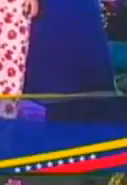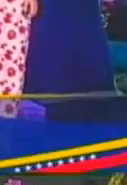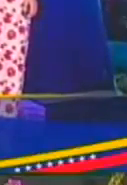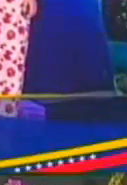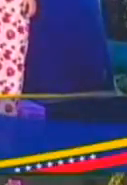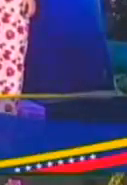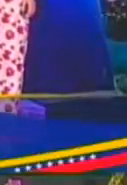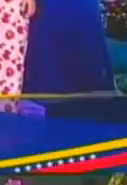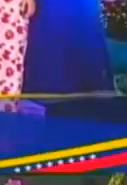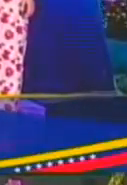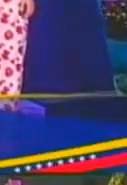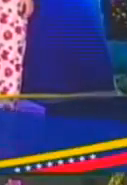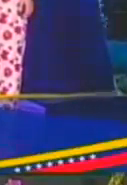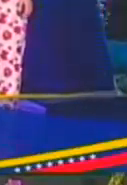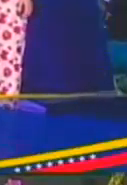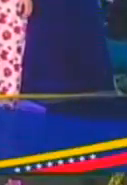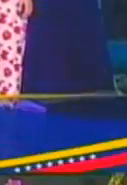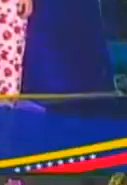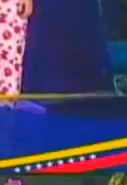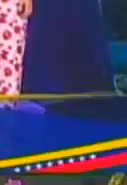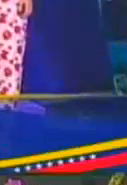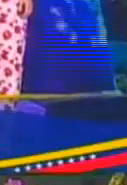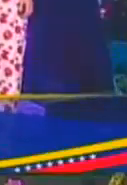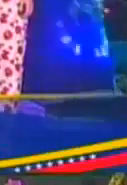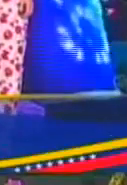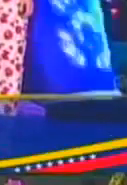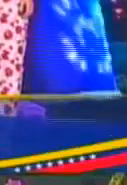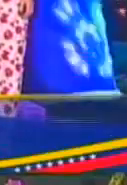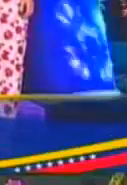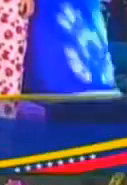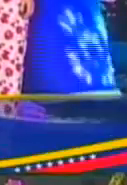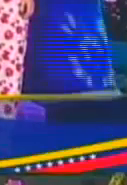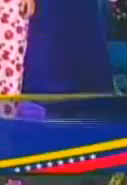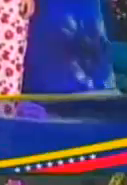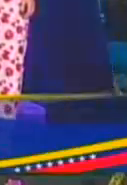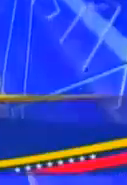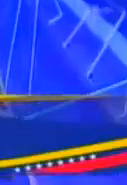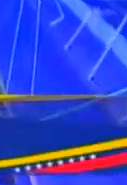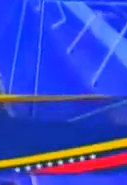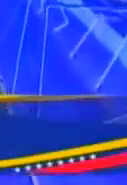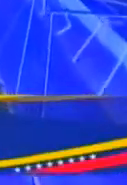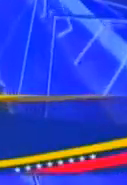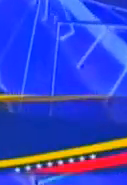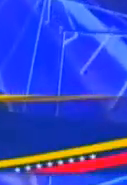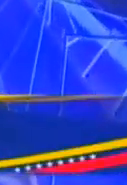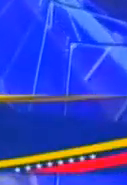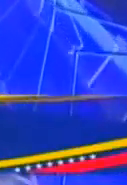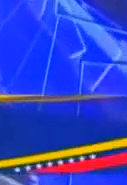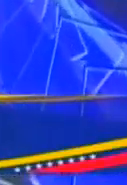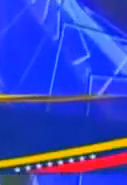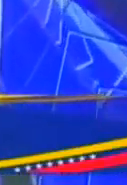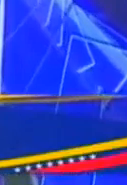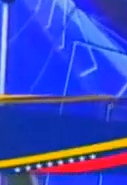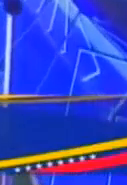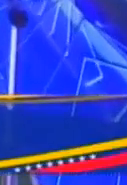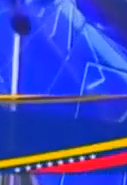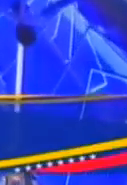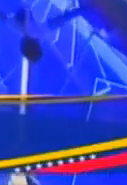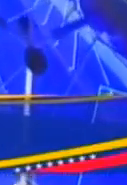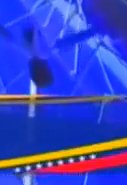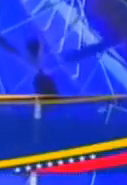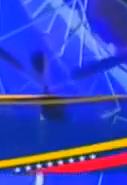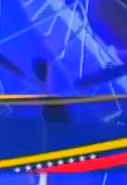de la Virgen, una de las más multitudinarias en estos últimos 10 años. De verdad que fue maravilloso ver cómo el pueblo